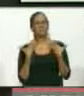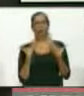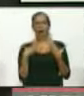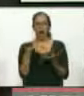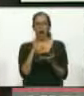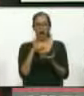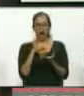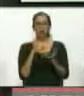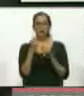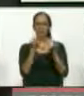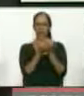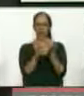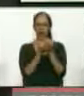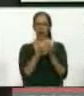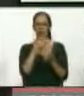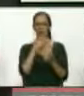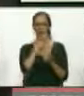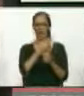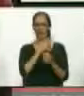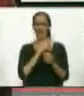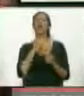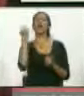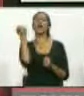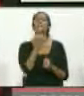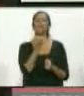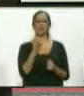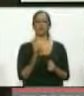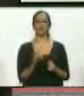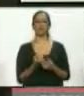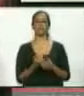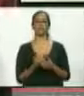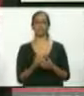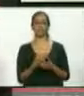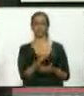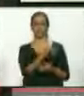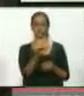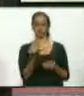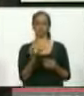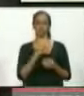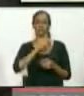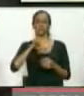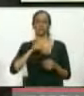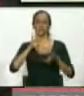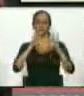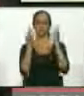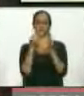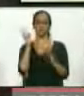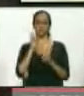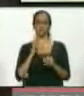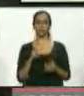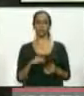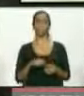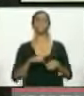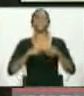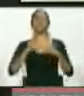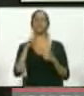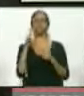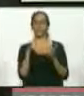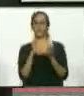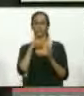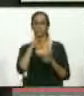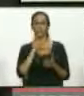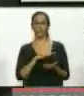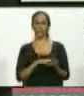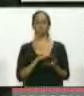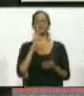político y social el asesinato de una serie de integrantes de la familia venezolana más de 3000 muertos el 5